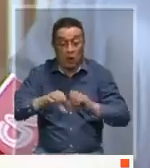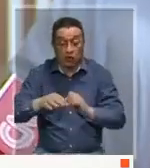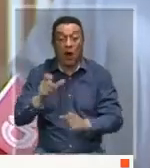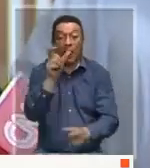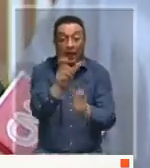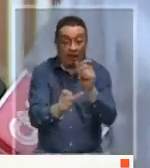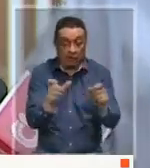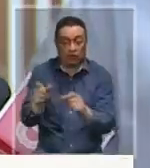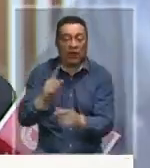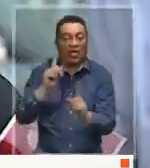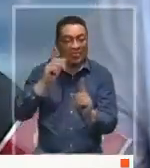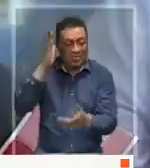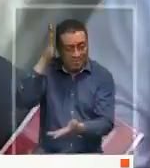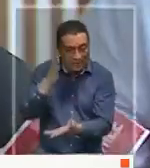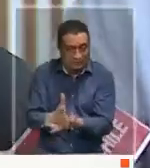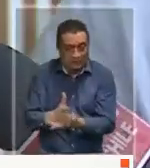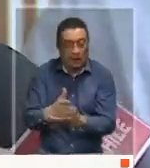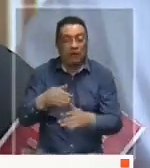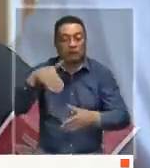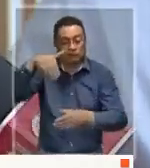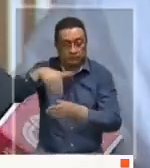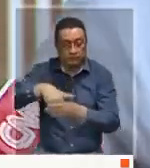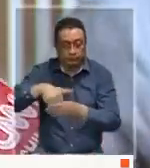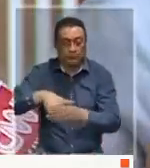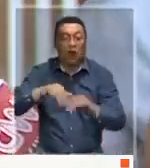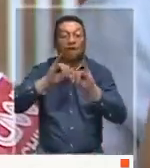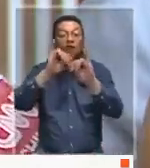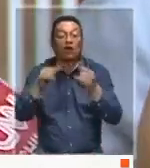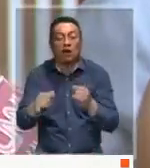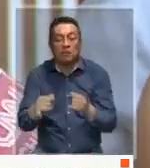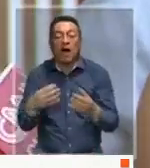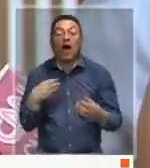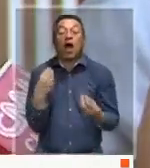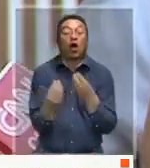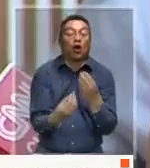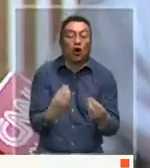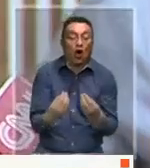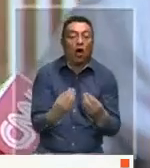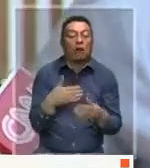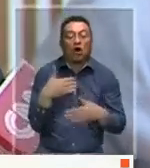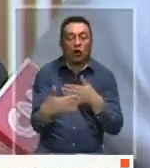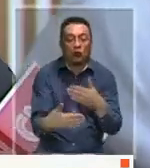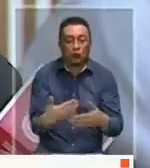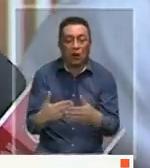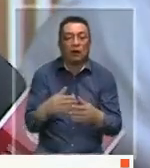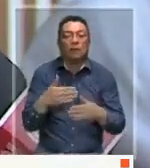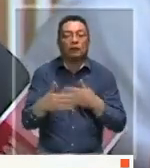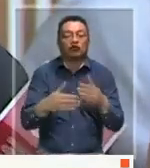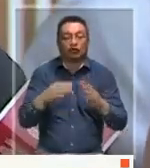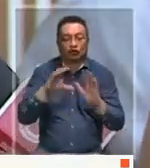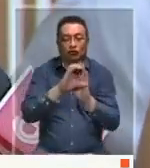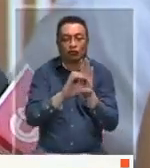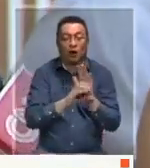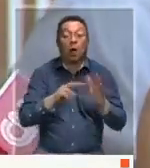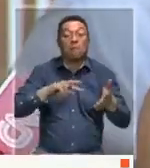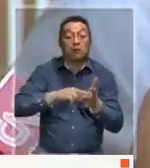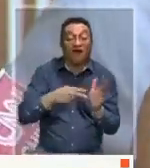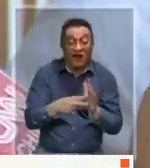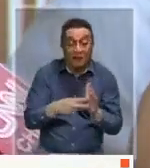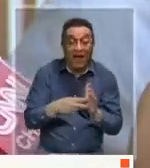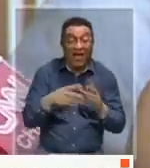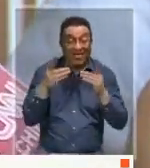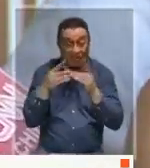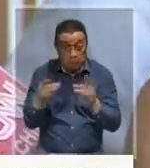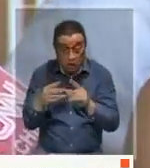ciudadanía la Que decida en un plebiscito de entrada el mecanismo por el cual debe continuar este proceso Constituyente los problemas de la Democracia Se